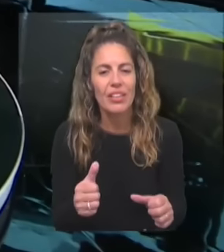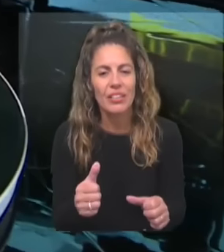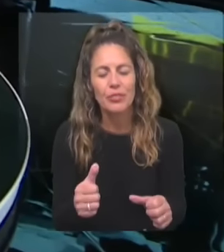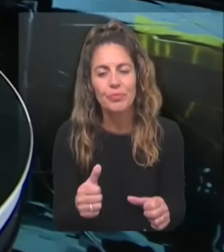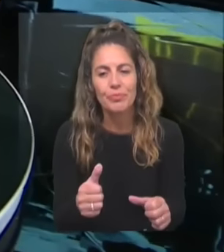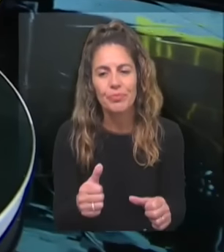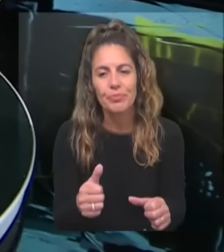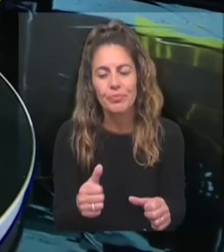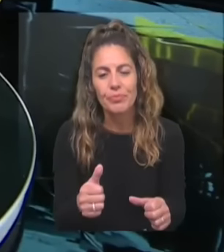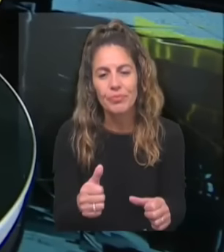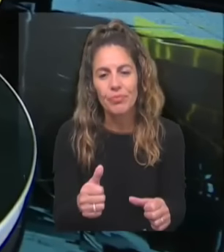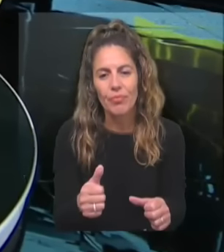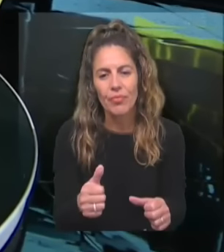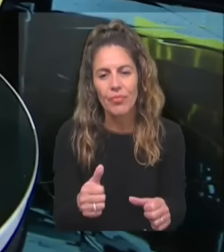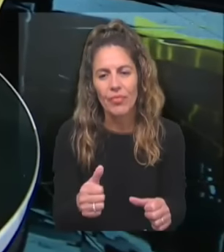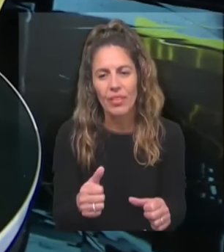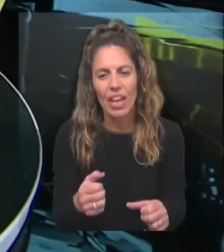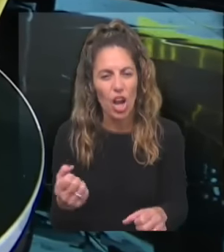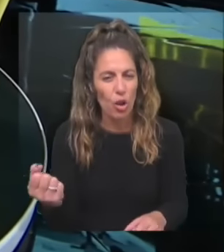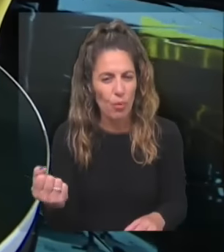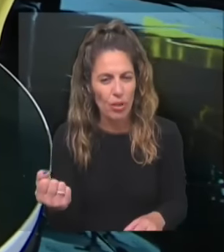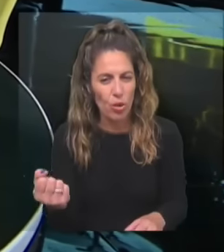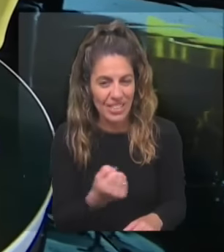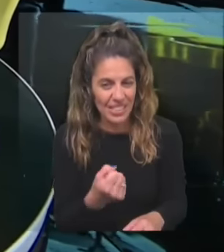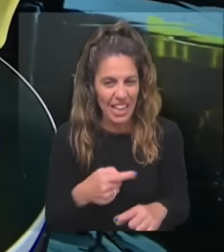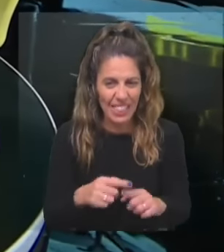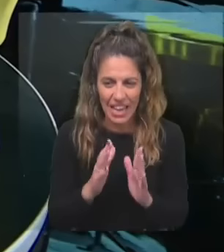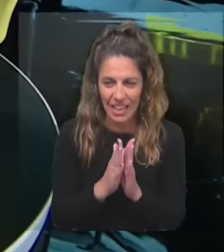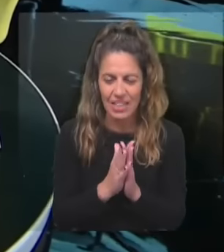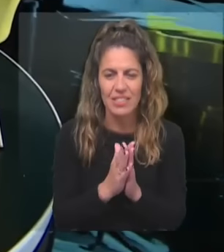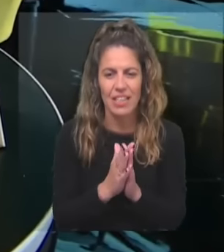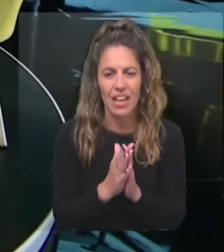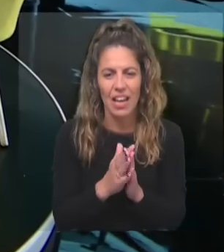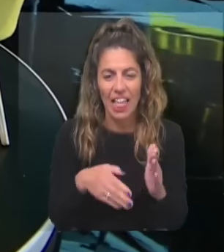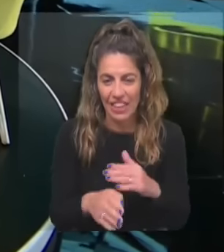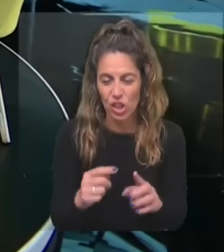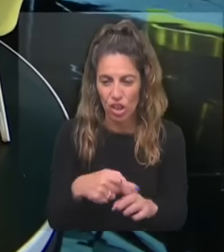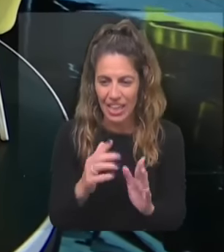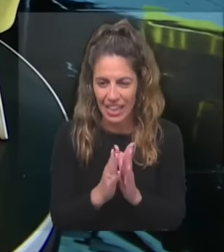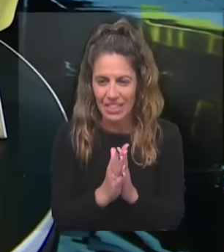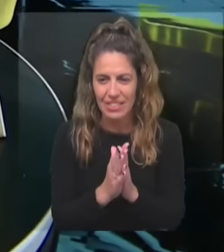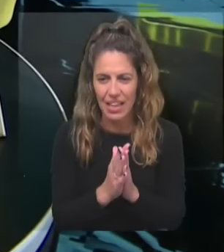de Romero, ¿no? Que lo asesinan en la Iglesia. Exactamente, adentro de la Iglesia.